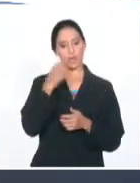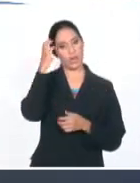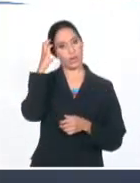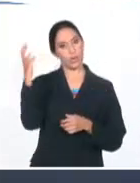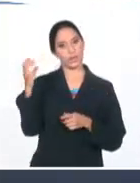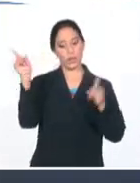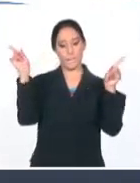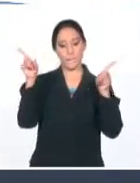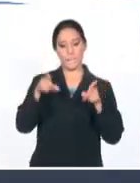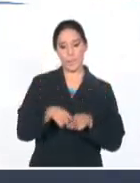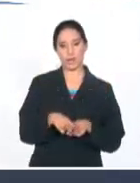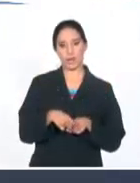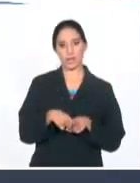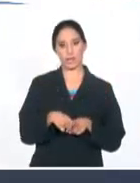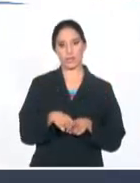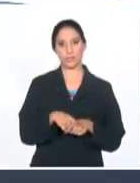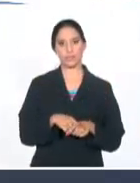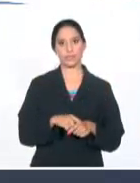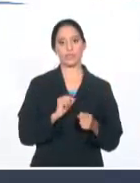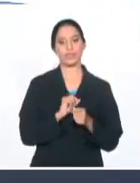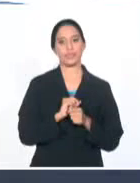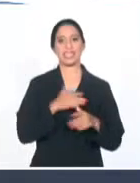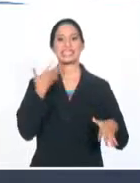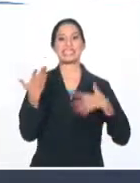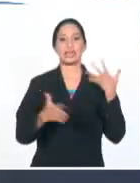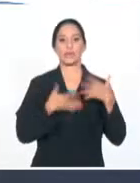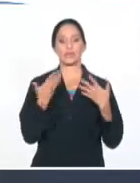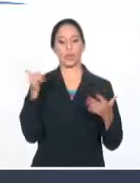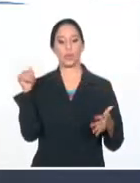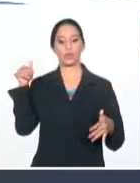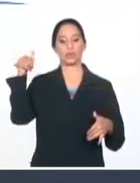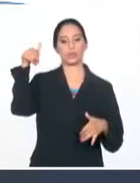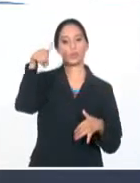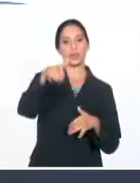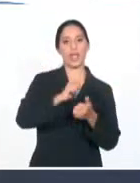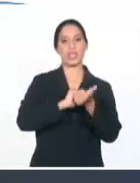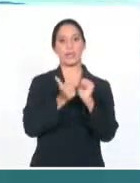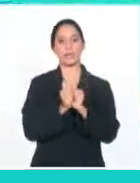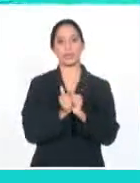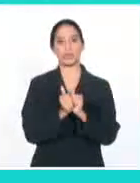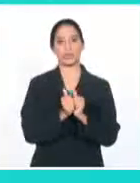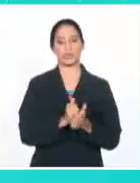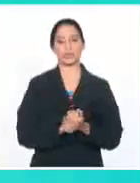Varadero, proyecta la celebración de un festival aerodeportivo en la ciudad balneario.